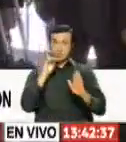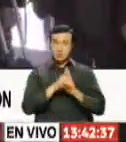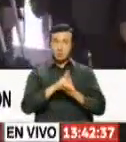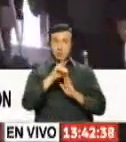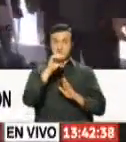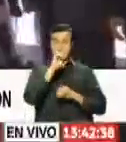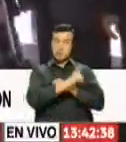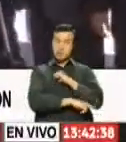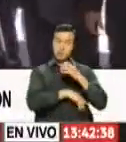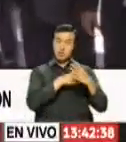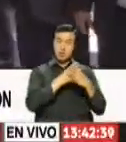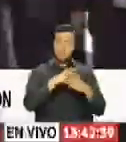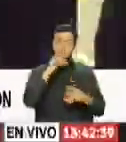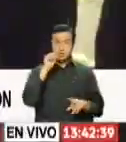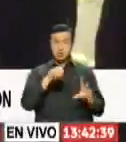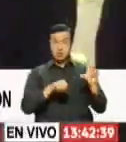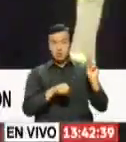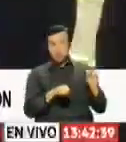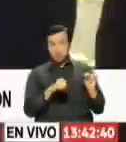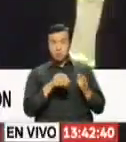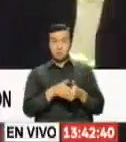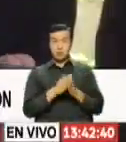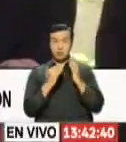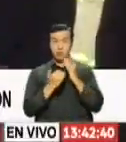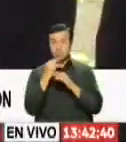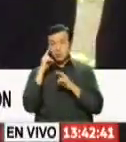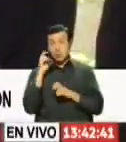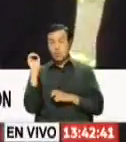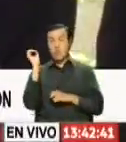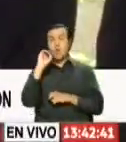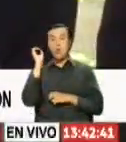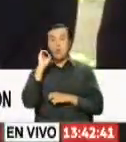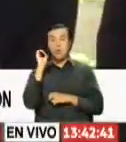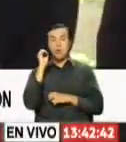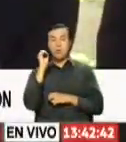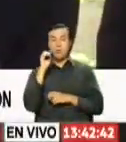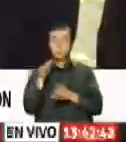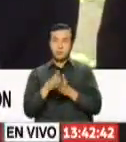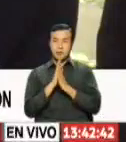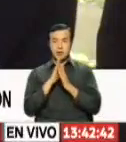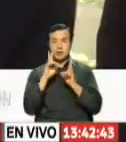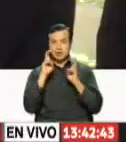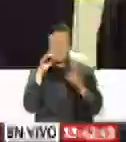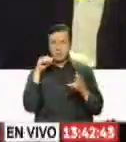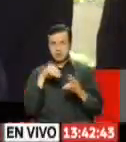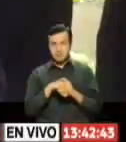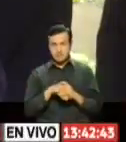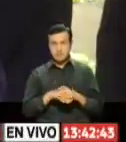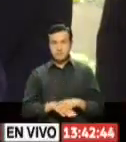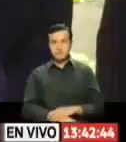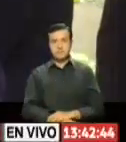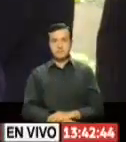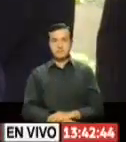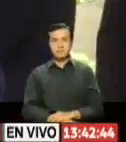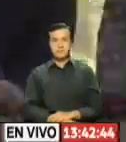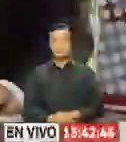denuncia penal contra el presidente, si solicita nuevas investigaciones o si pide que el caso sea archivado.